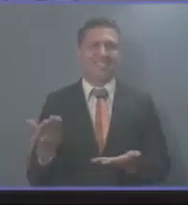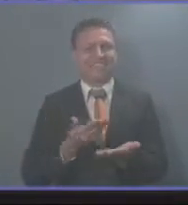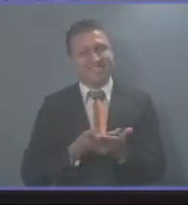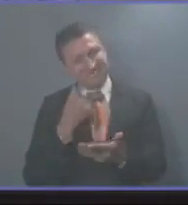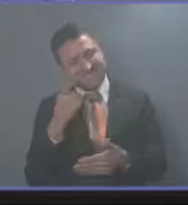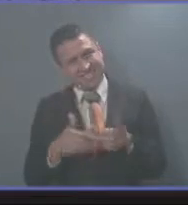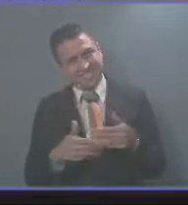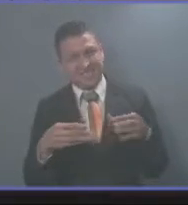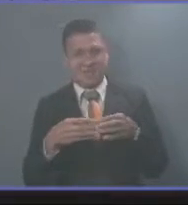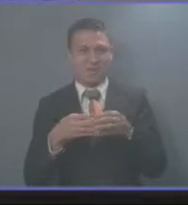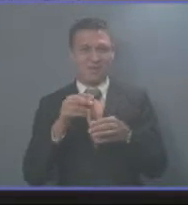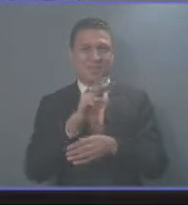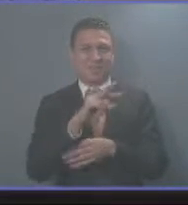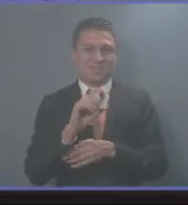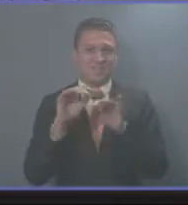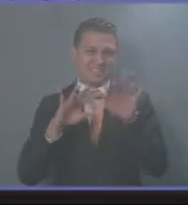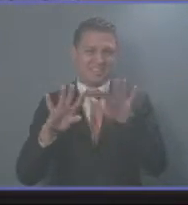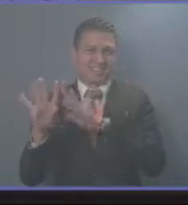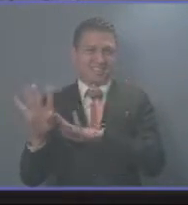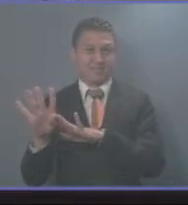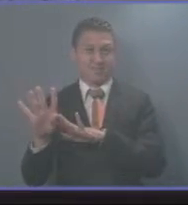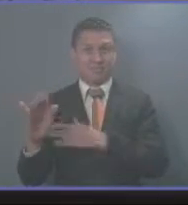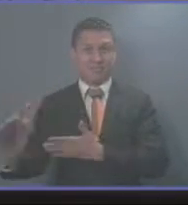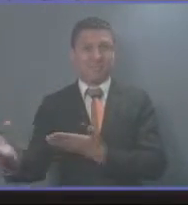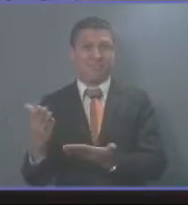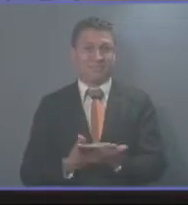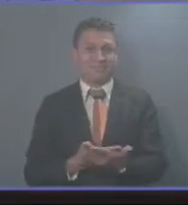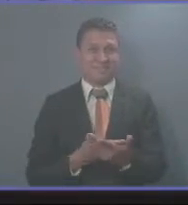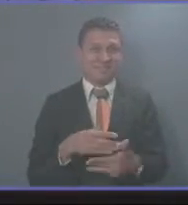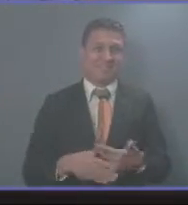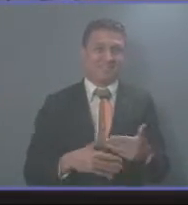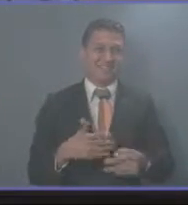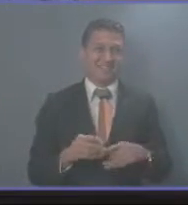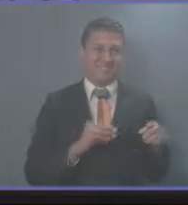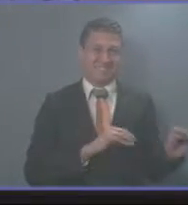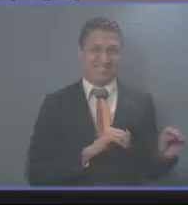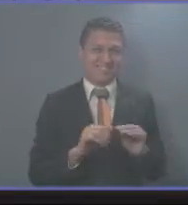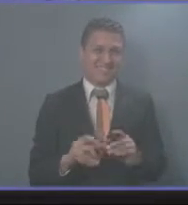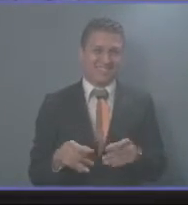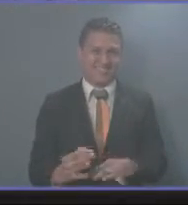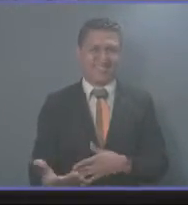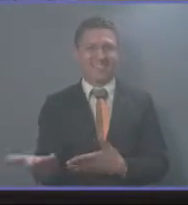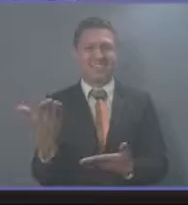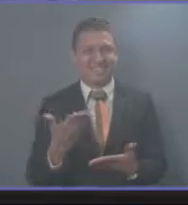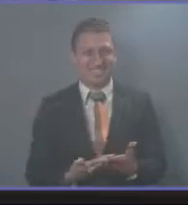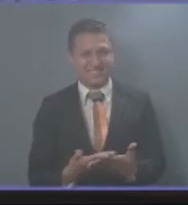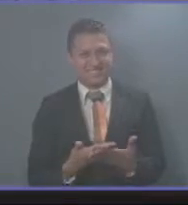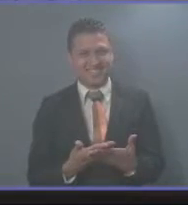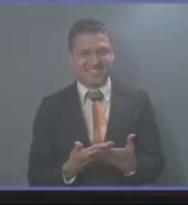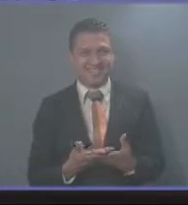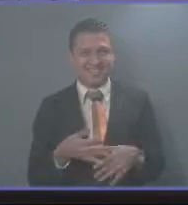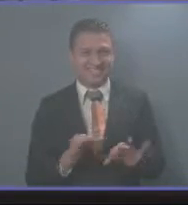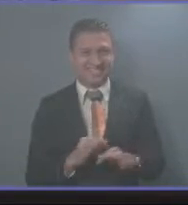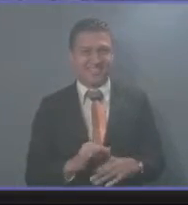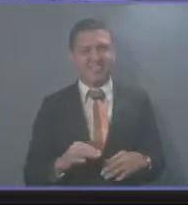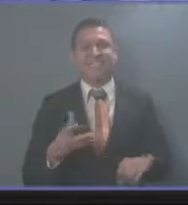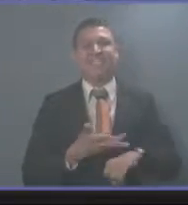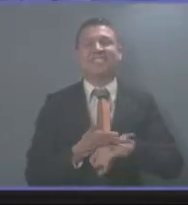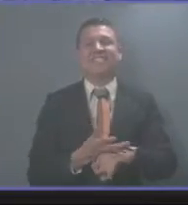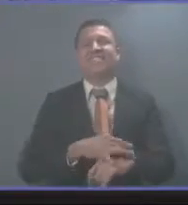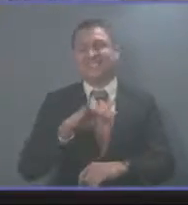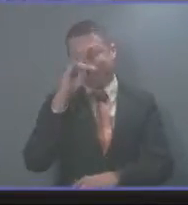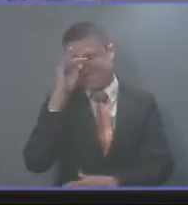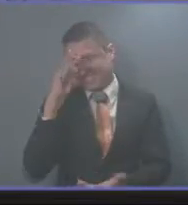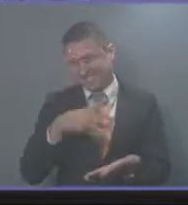2019. Señores secretarios de la Asamblea Legislativa presente, dictamen número 28 recomendable. La Comisión de Obras Públicas, Transporte y Vivienda se refiere a